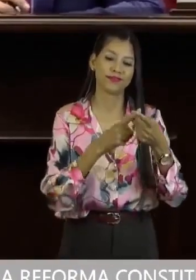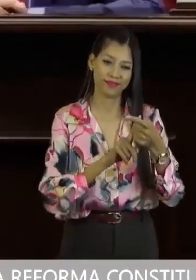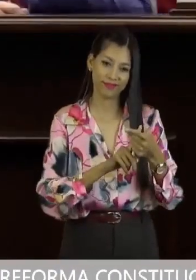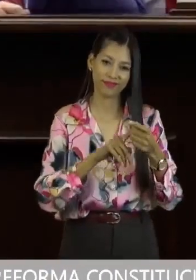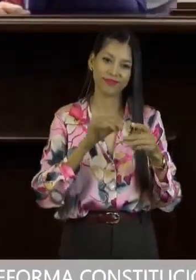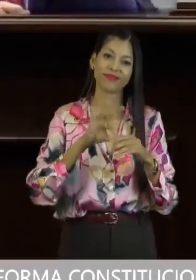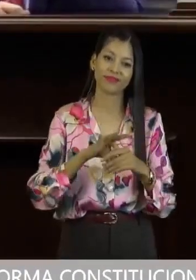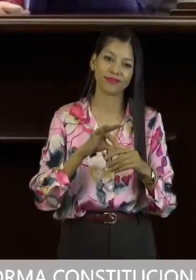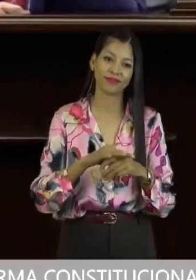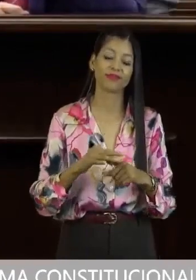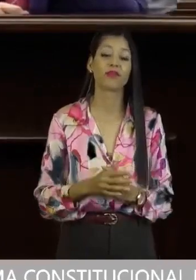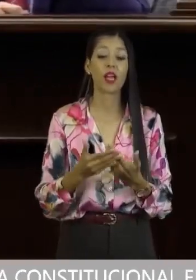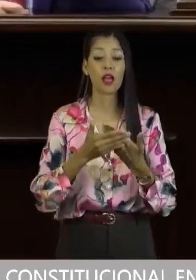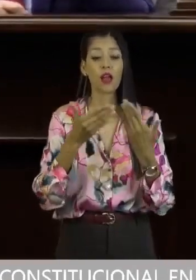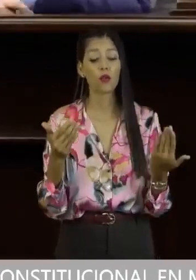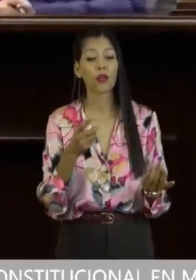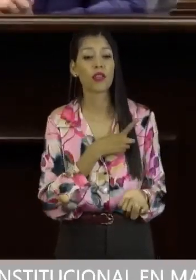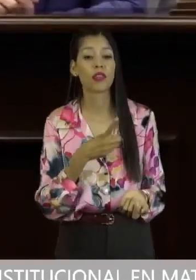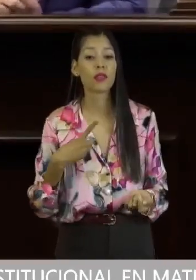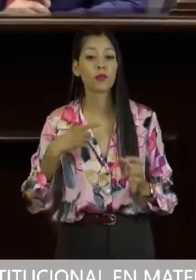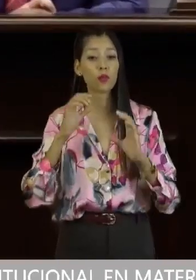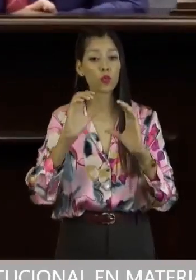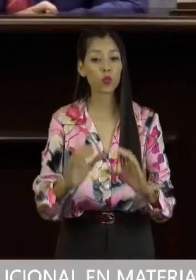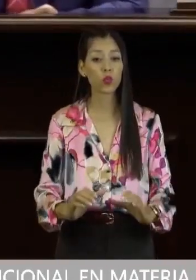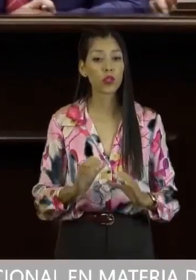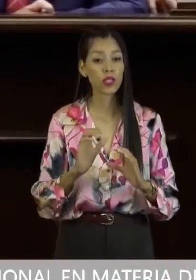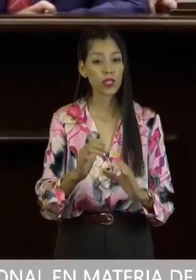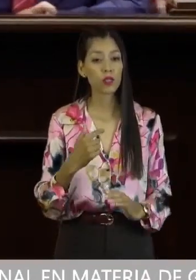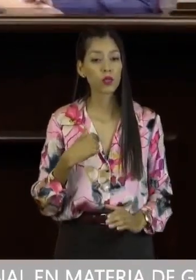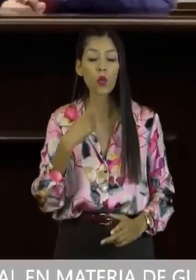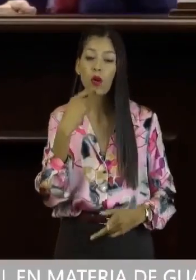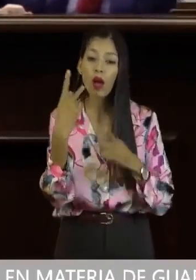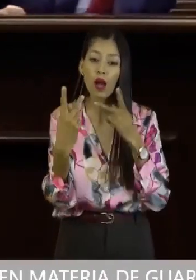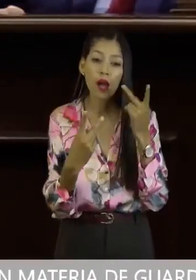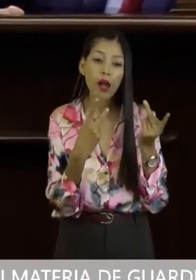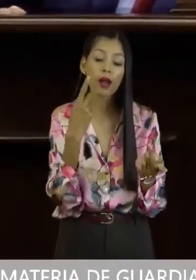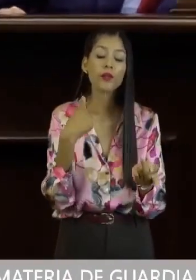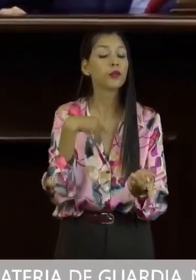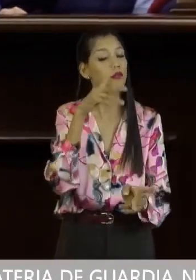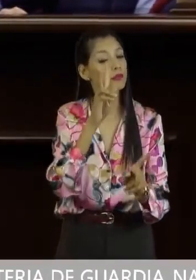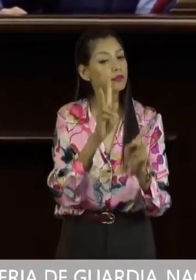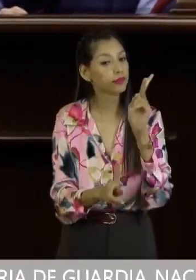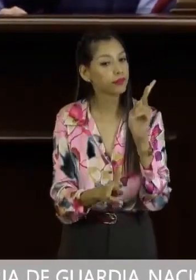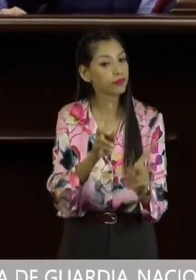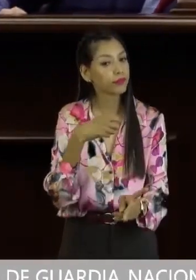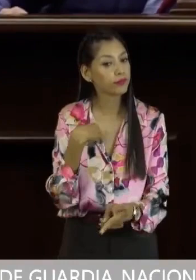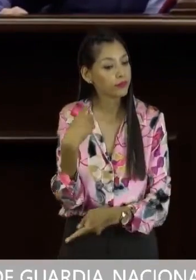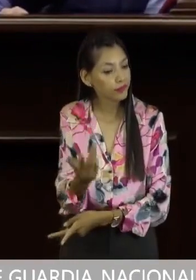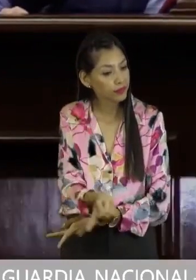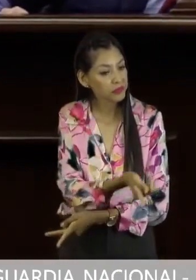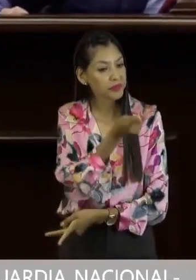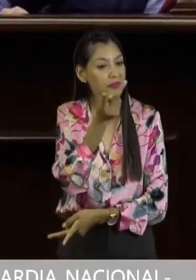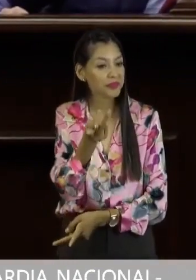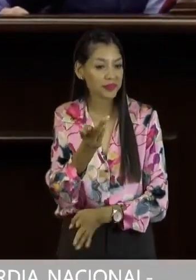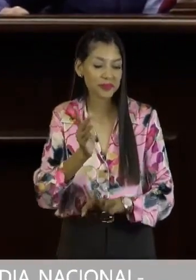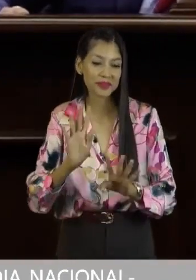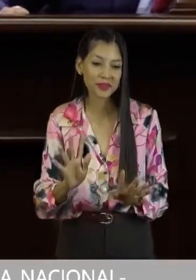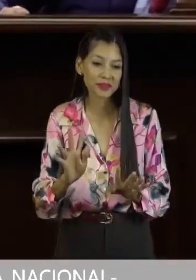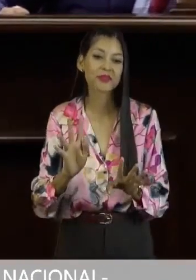Como ahora tengo que cuidar hasta lo que digo, les voy a platicar que consulté a quien debía de